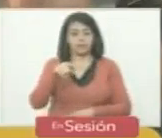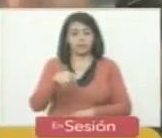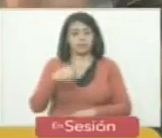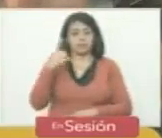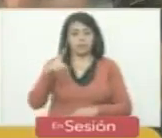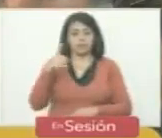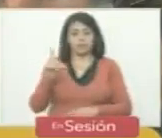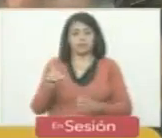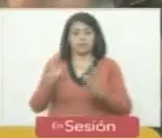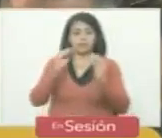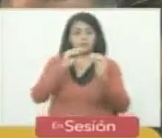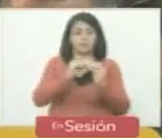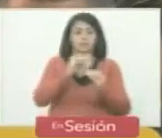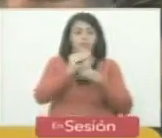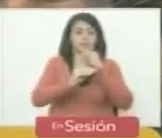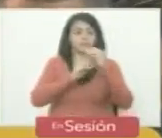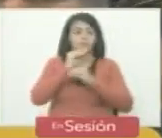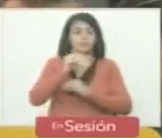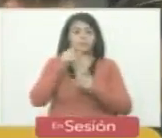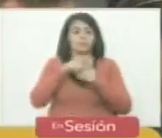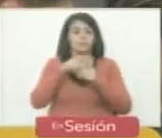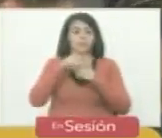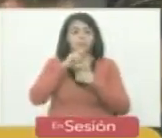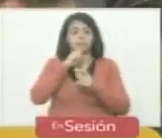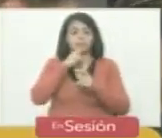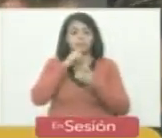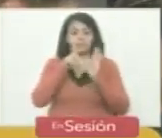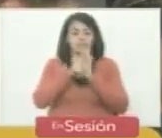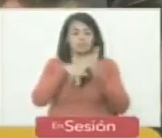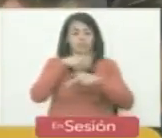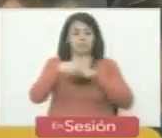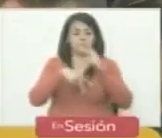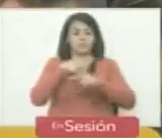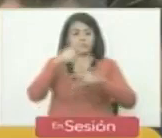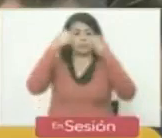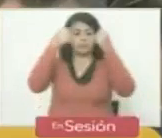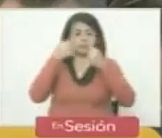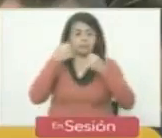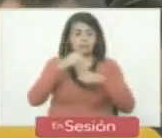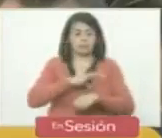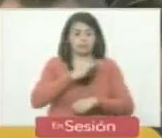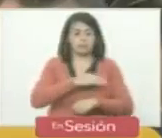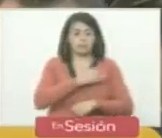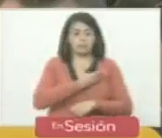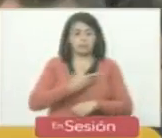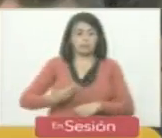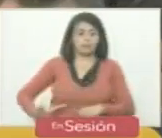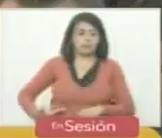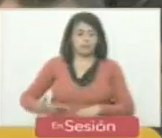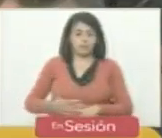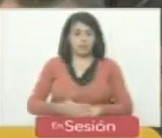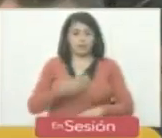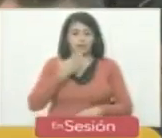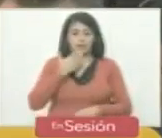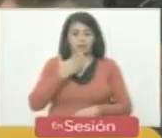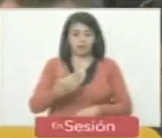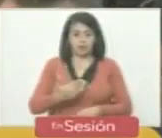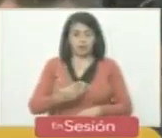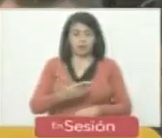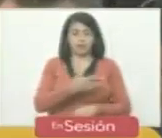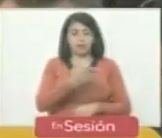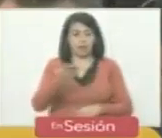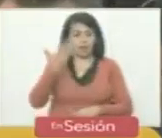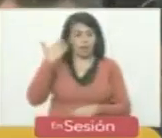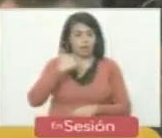derecho, ese creador de lo que fue el Código Orgánico Procesal Penal. Señor presidente, señor diputado, para quien